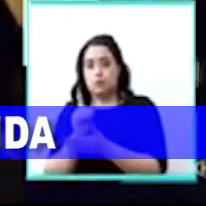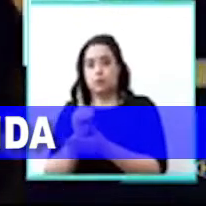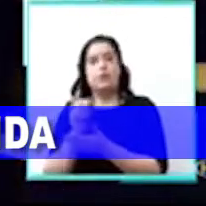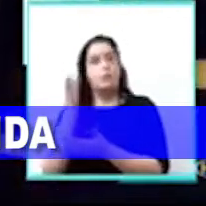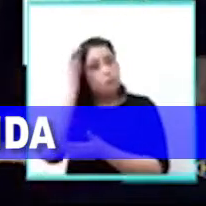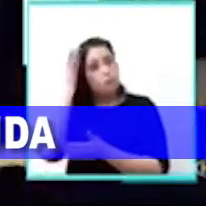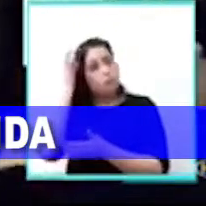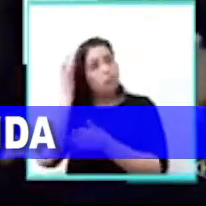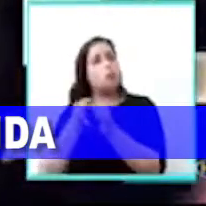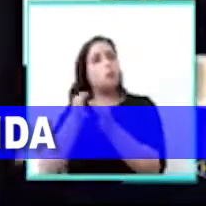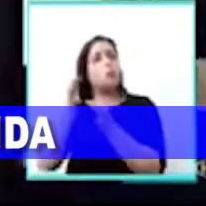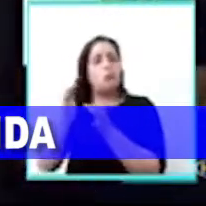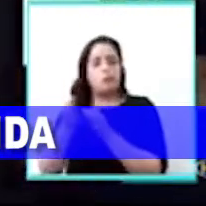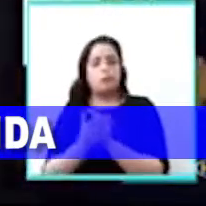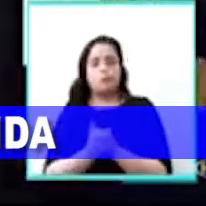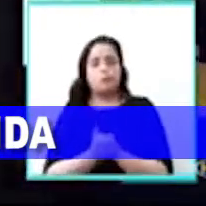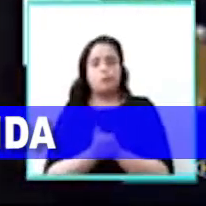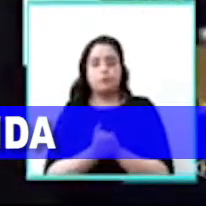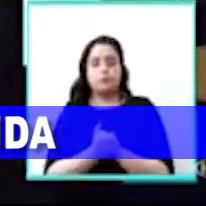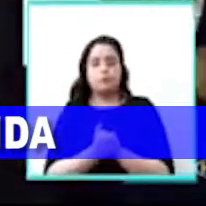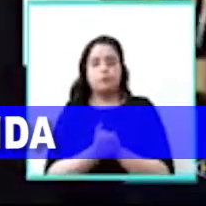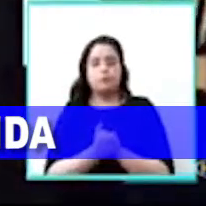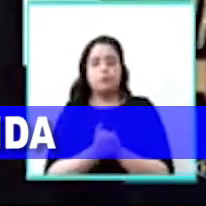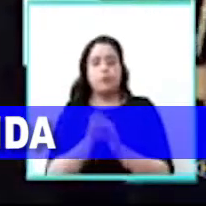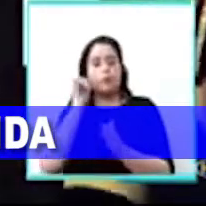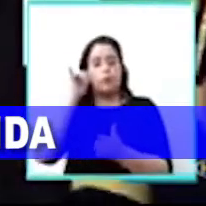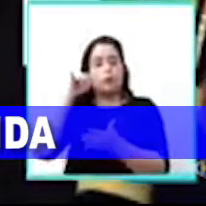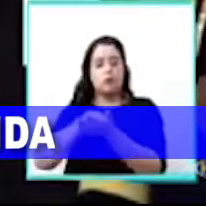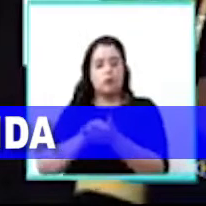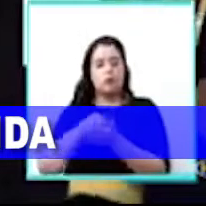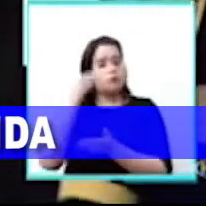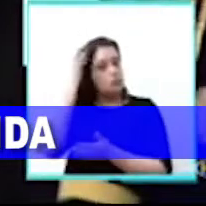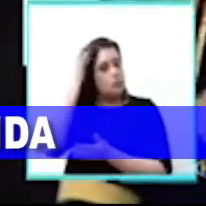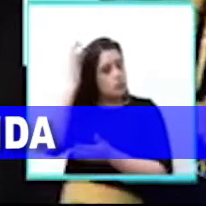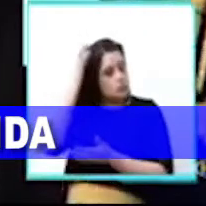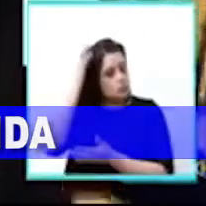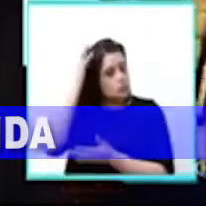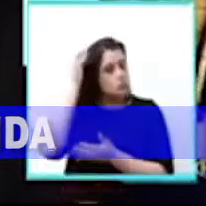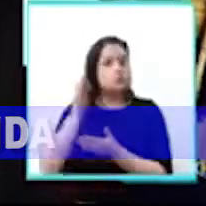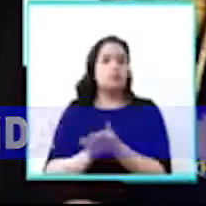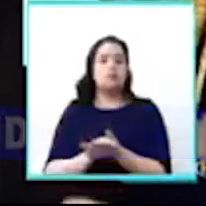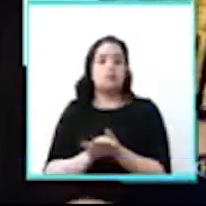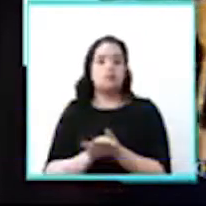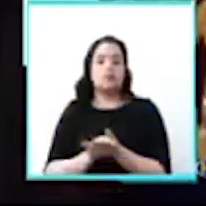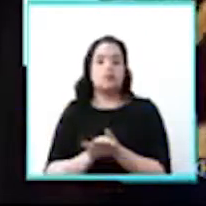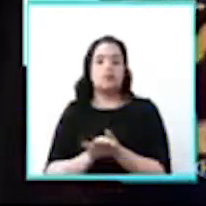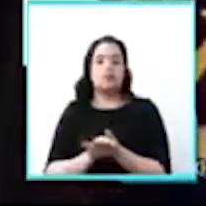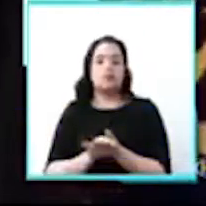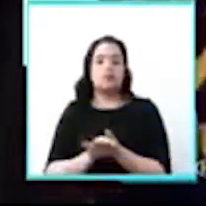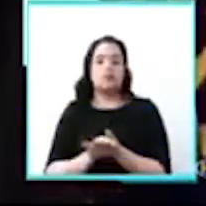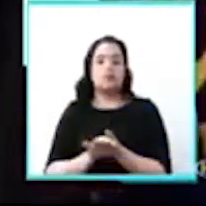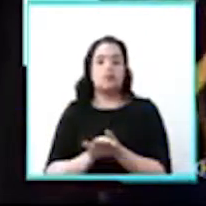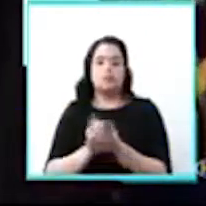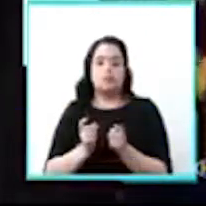pueblos. De esta manera, los pueblos indígenas y negros le damos el